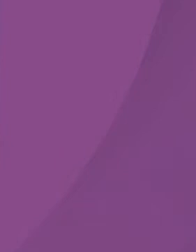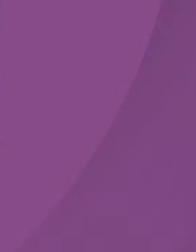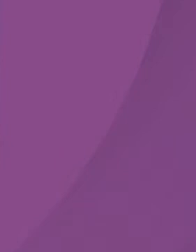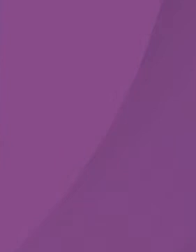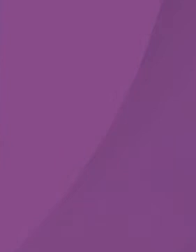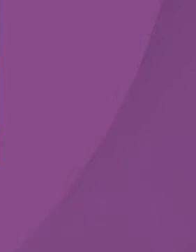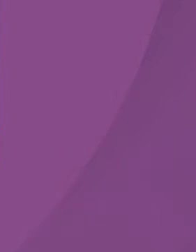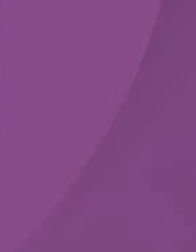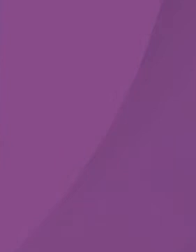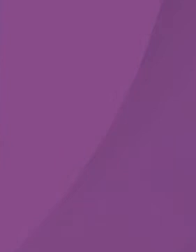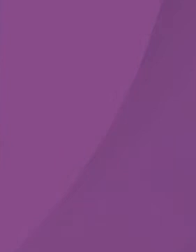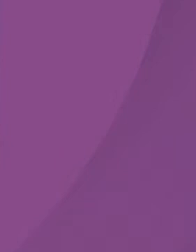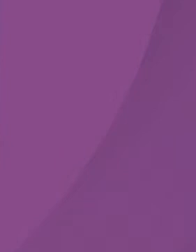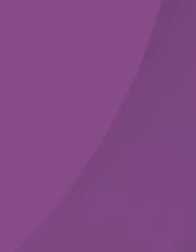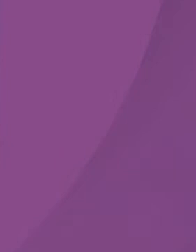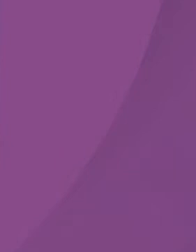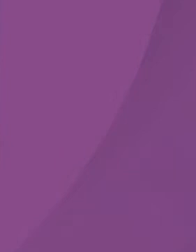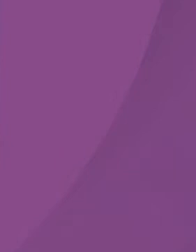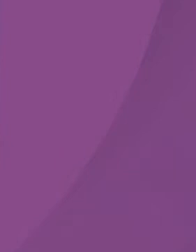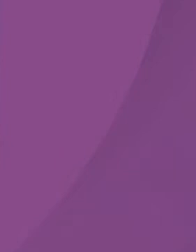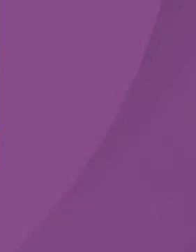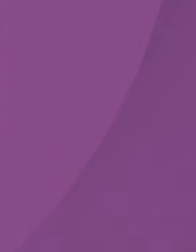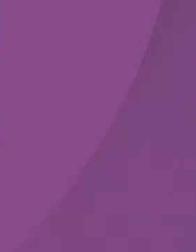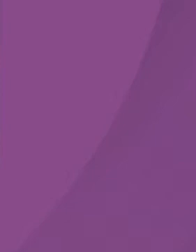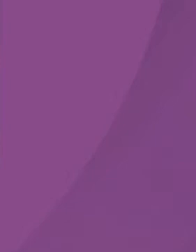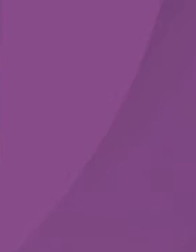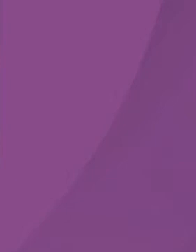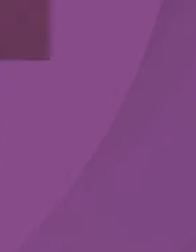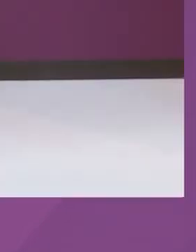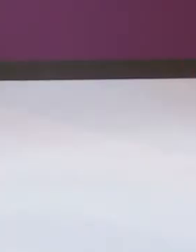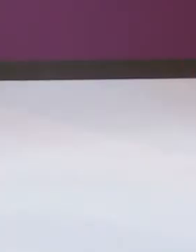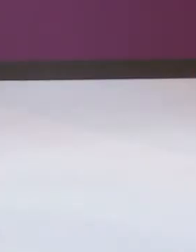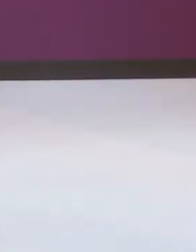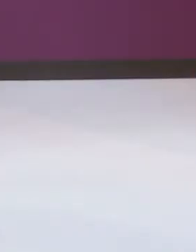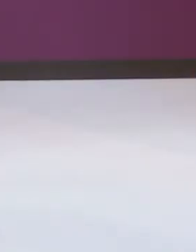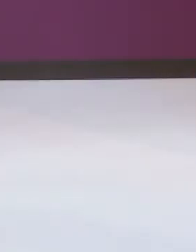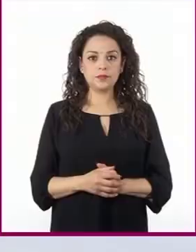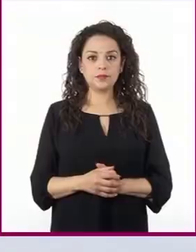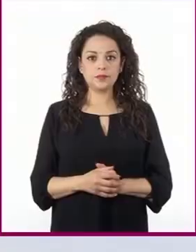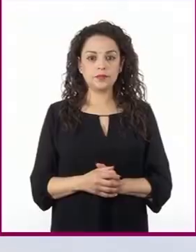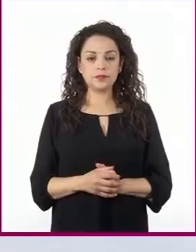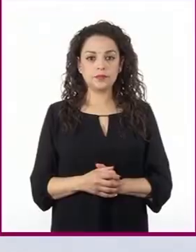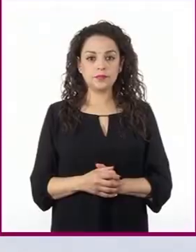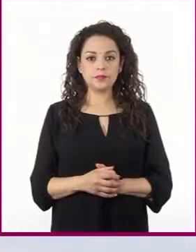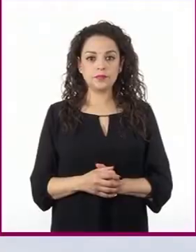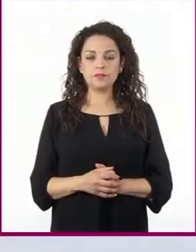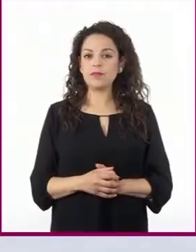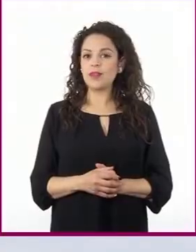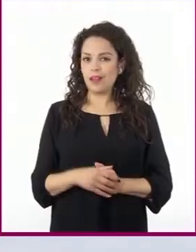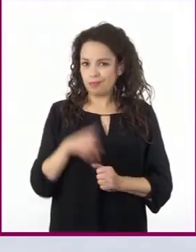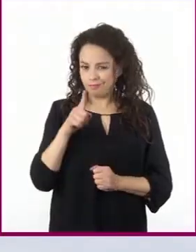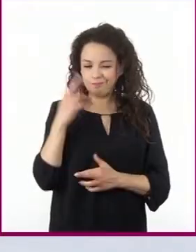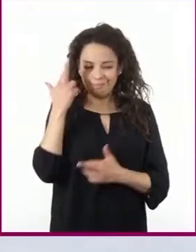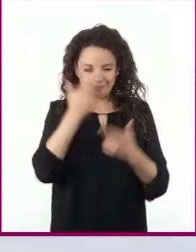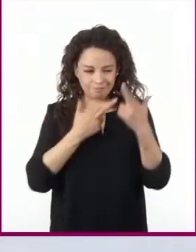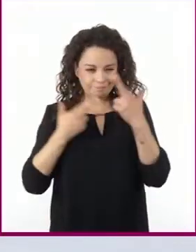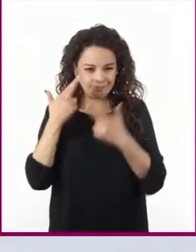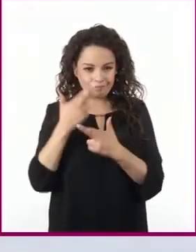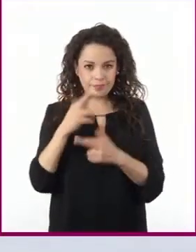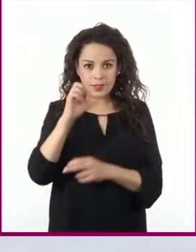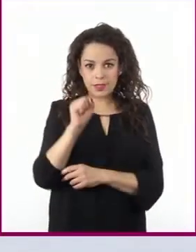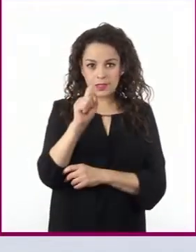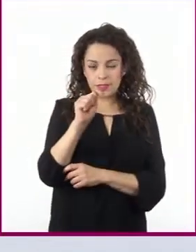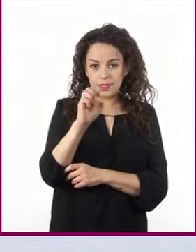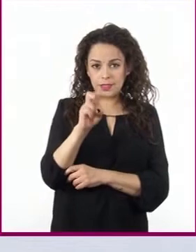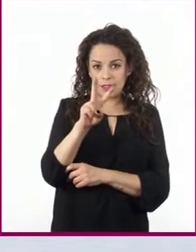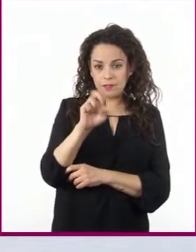fue un gran innovador tecnológico difícil de superar. Analicemos que el decir que Steve Jobs